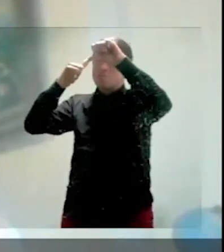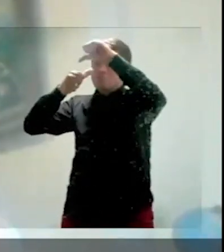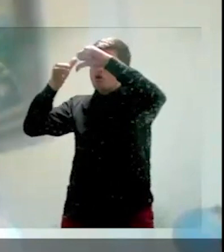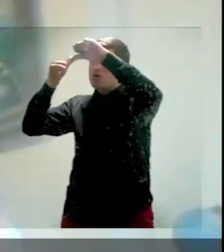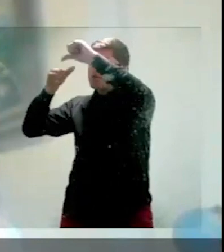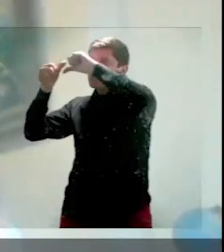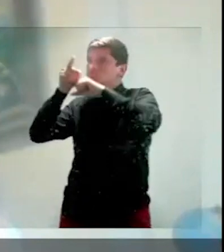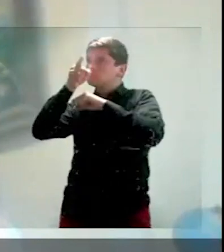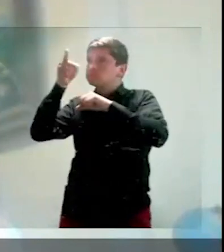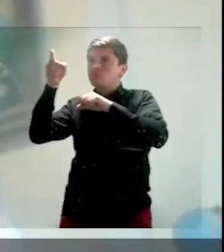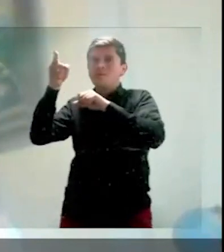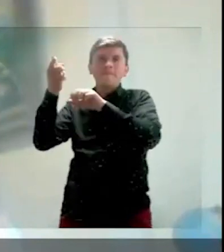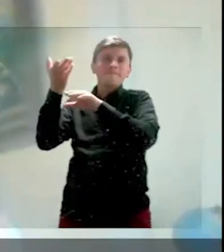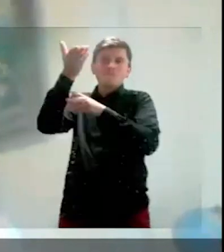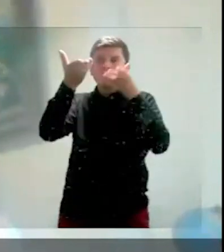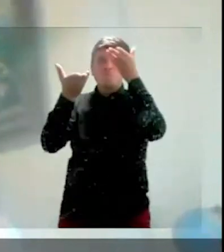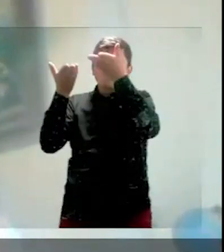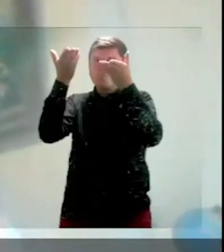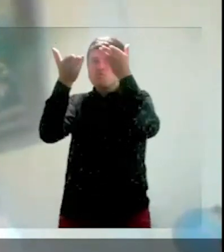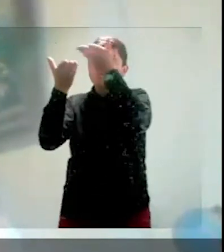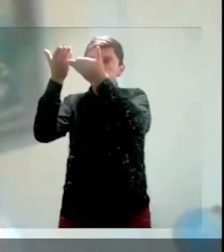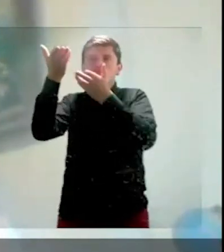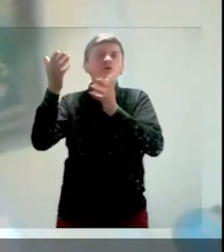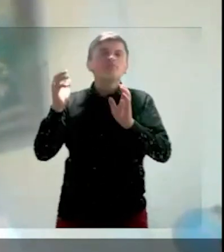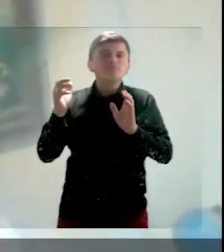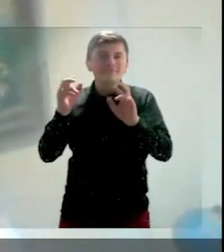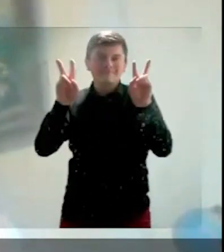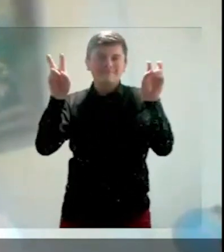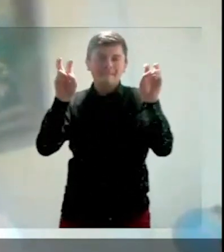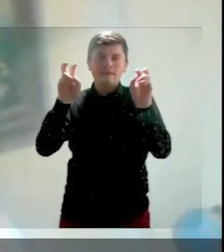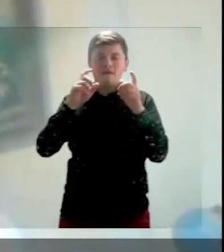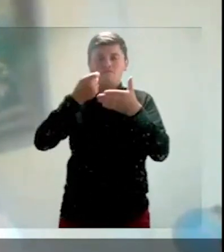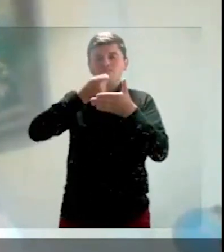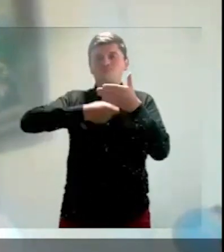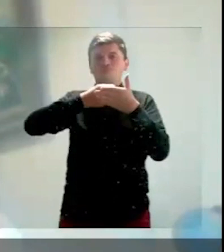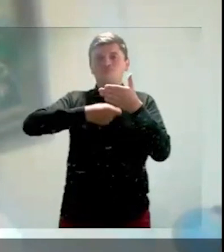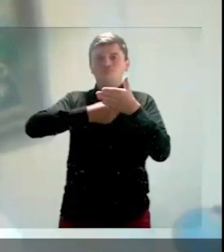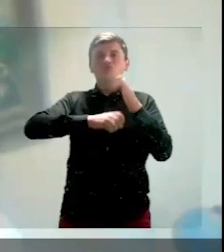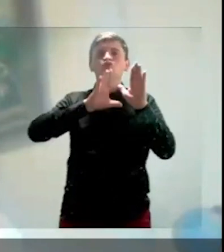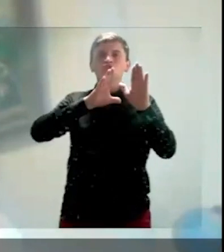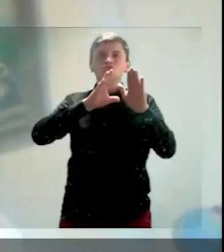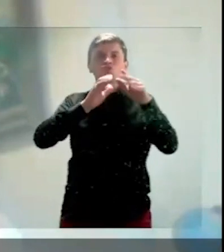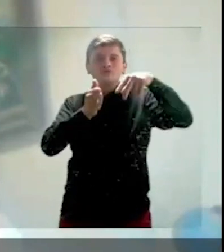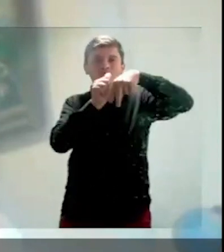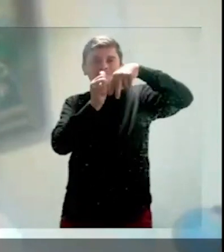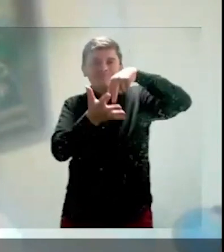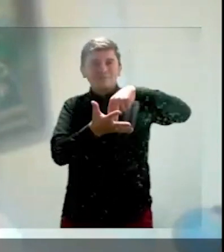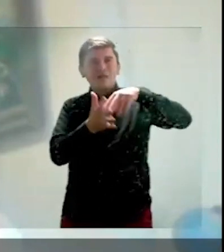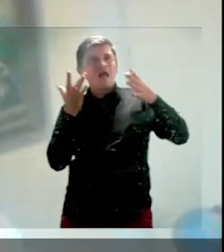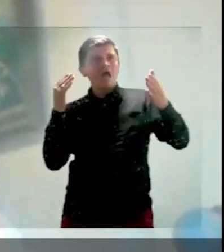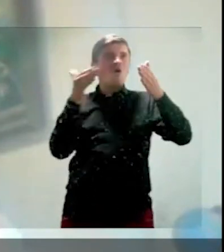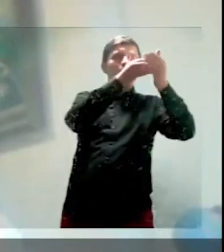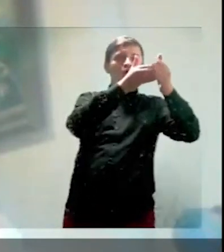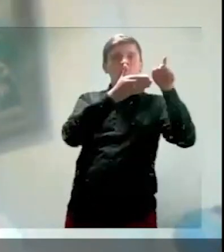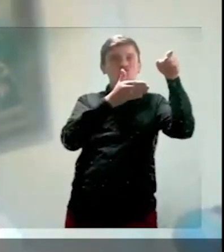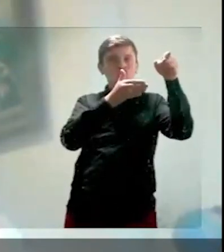propuestas de que se mire, se reajuste el tema de la tutela contra providencias